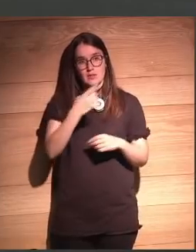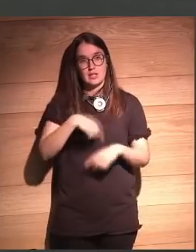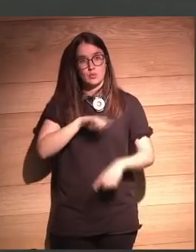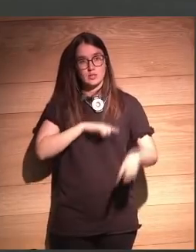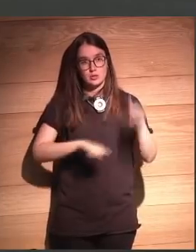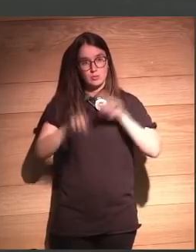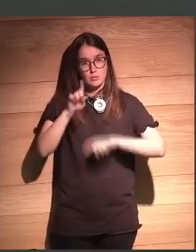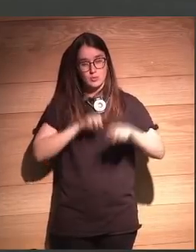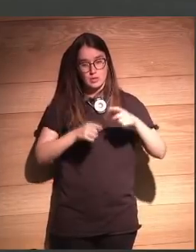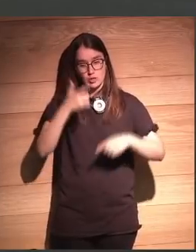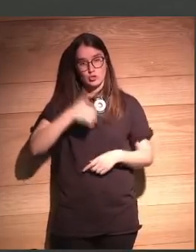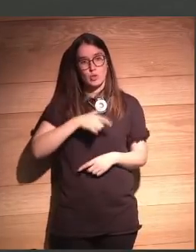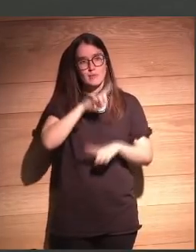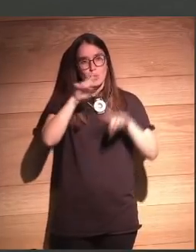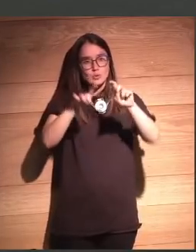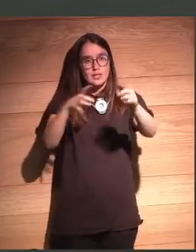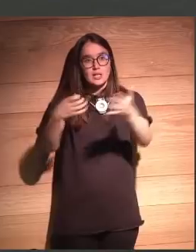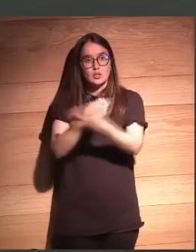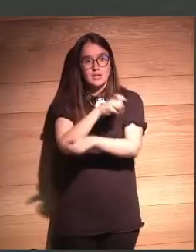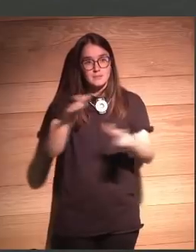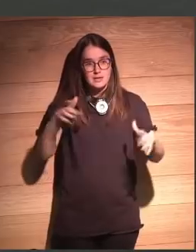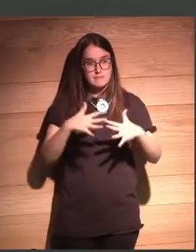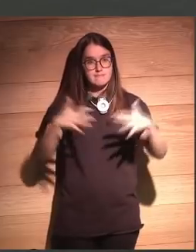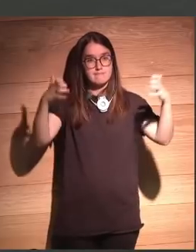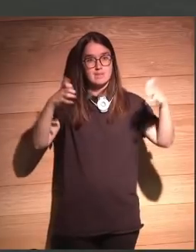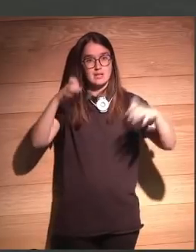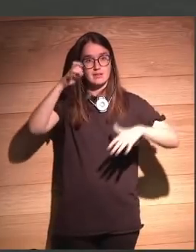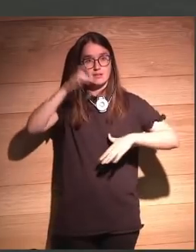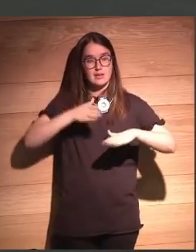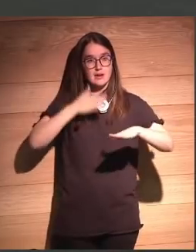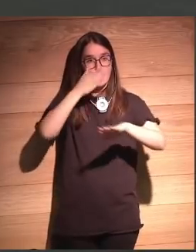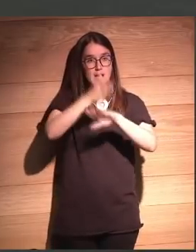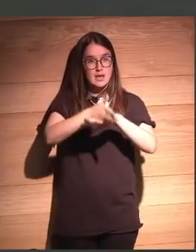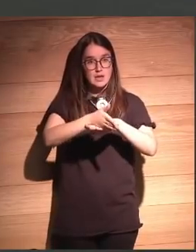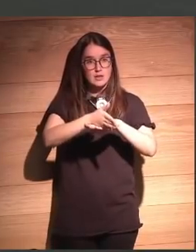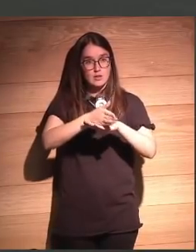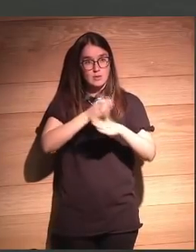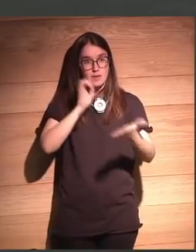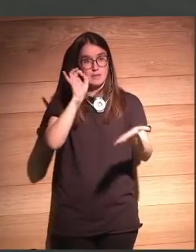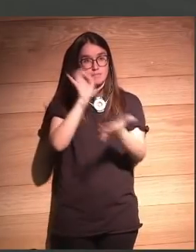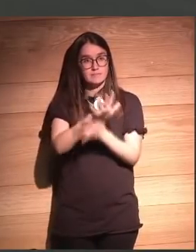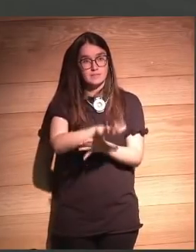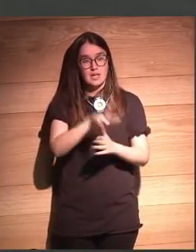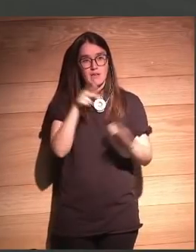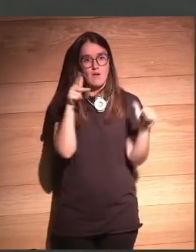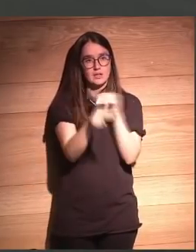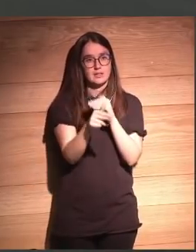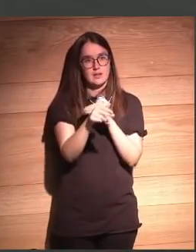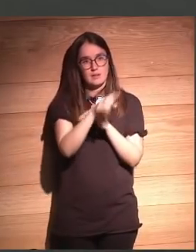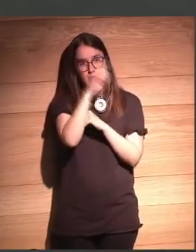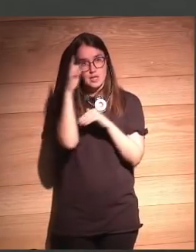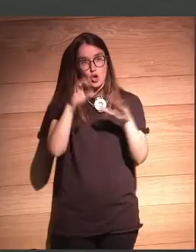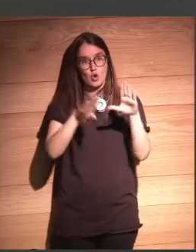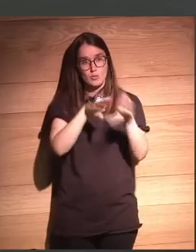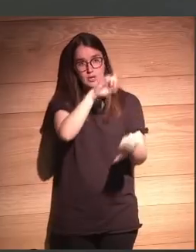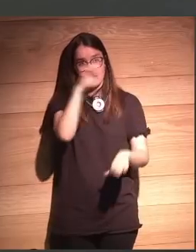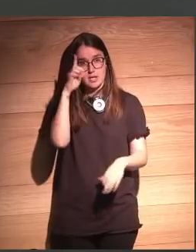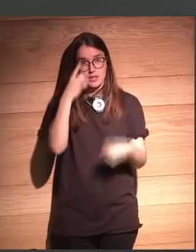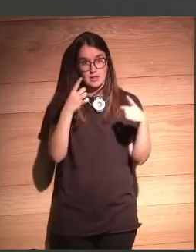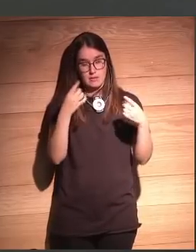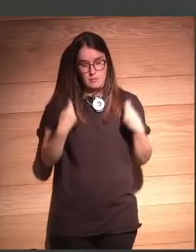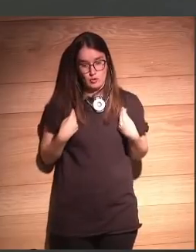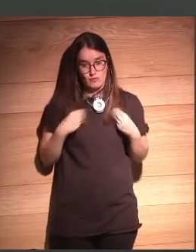problema. Yo preguntaría a todo el mundo que está aquí, ¿quién ha ido a parar un desahucio en Madrid o comunidad en algún momento